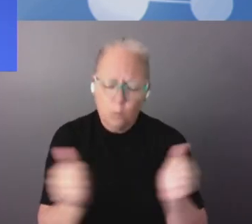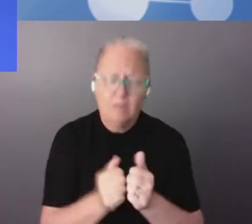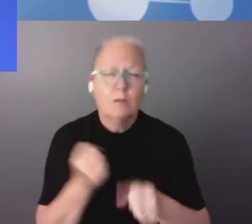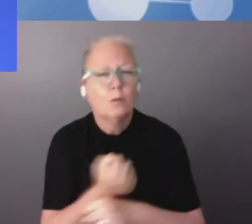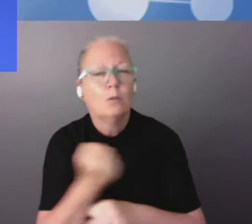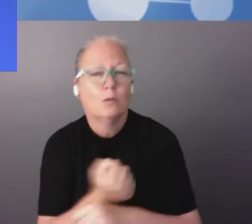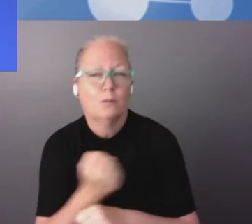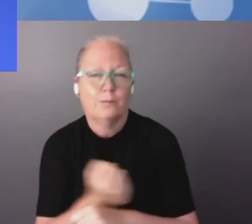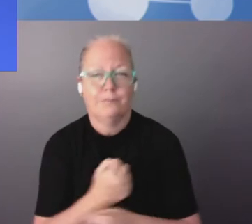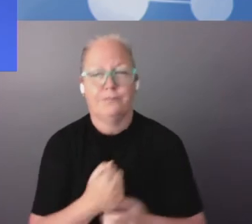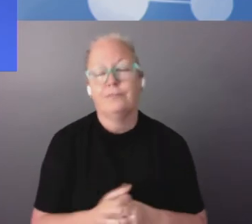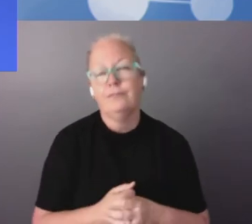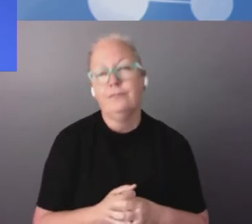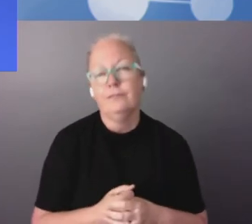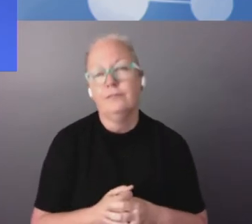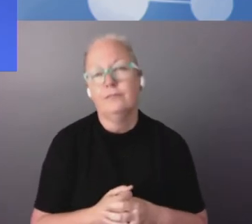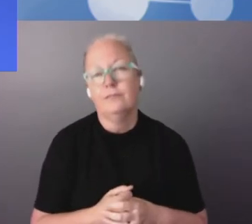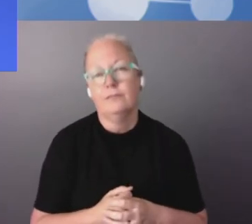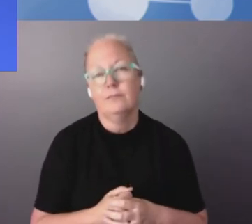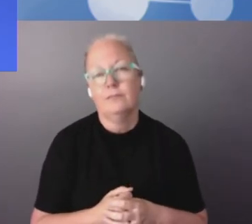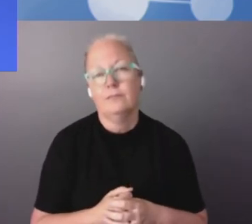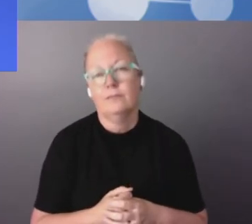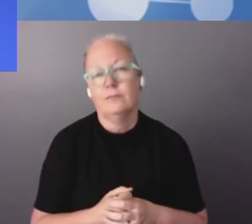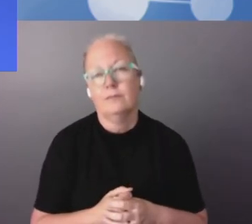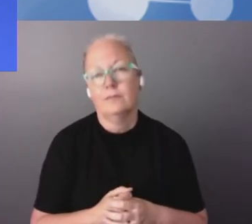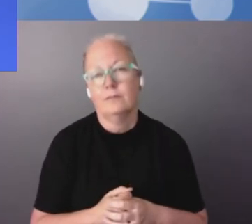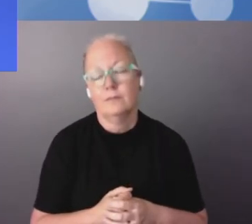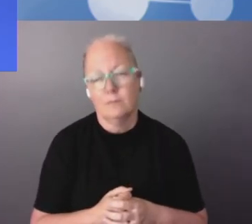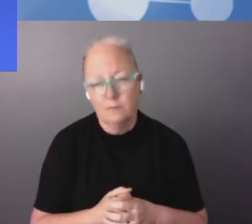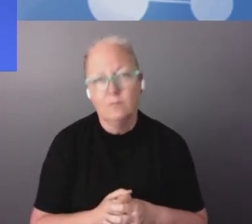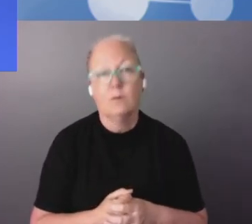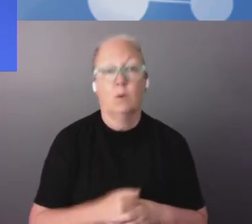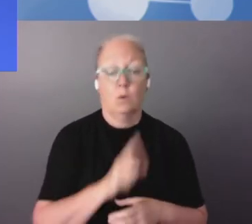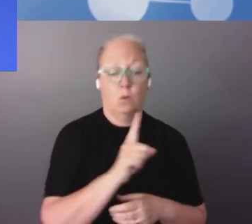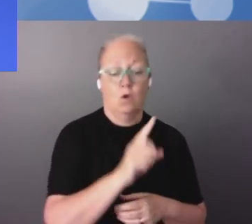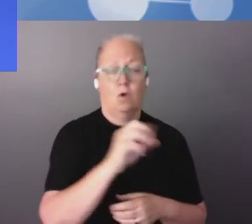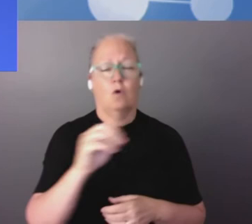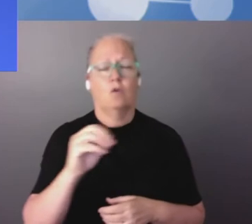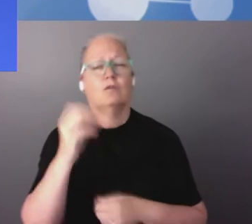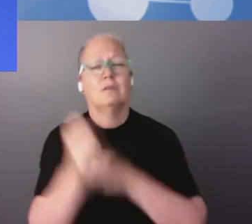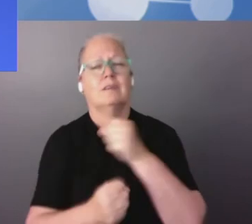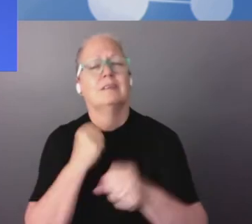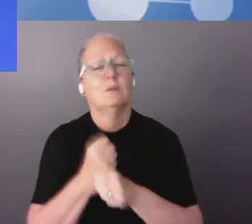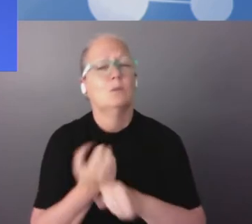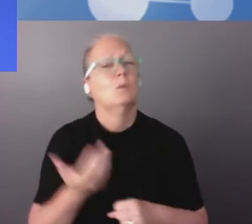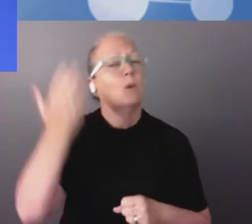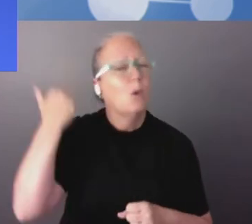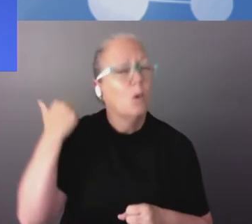o hace más de 100 años, aparecieron los primeros monopolios y los países nacionales